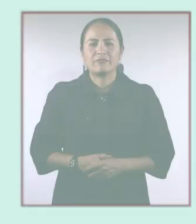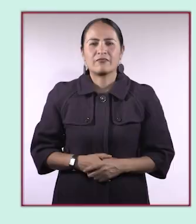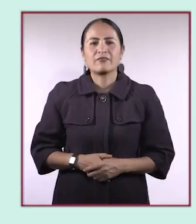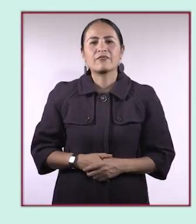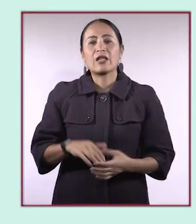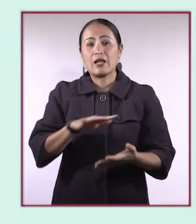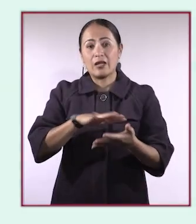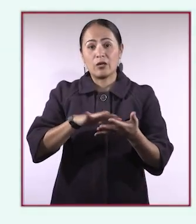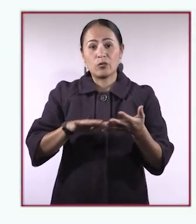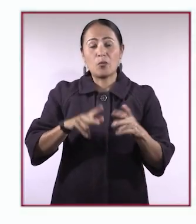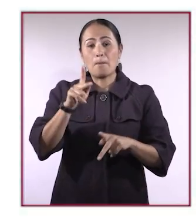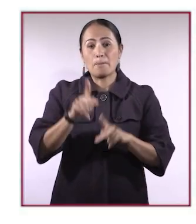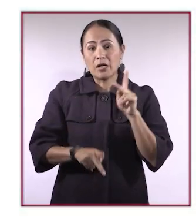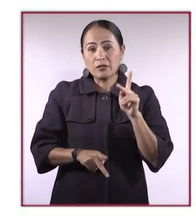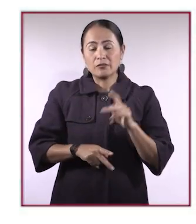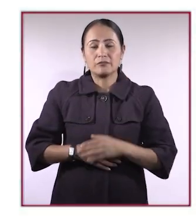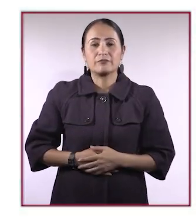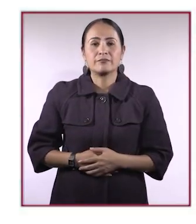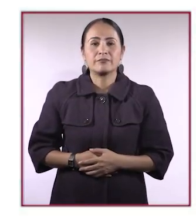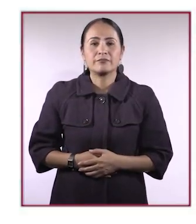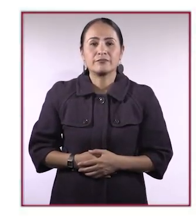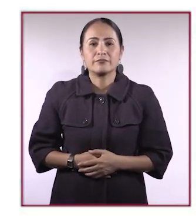Lectura pausada.